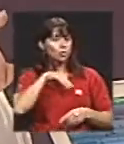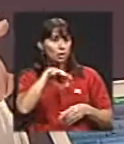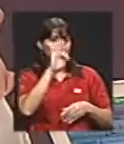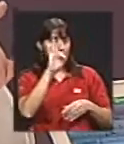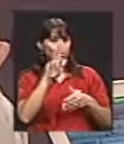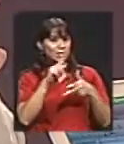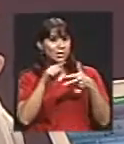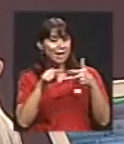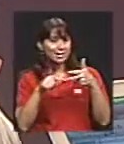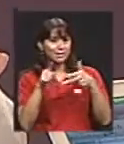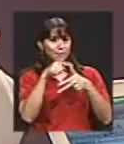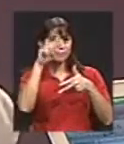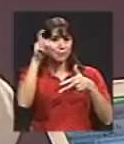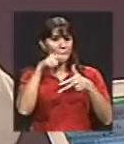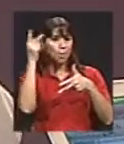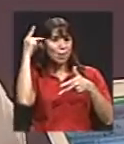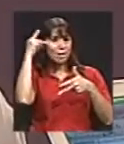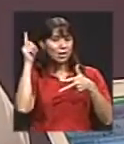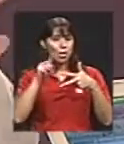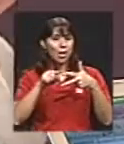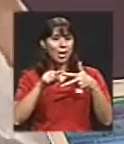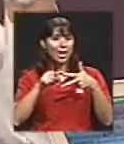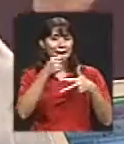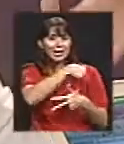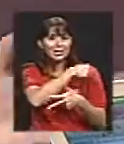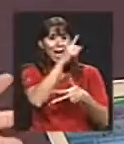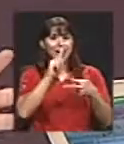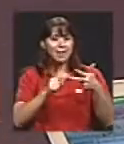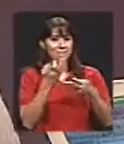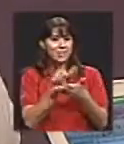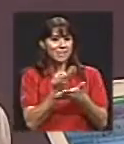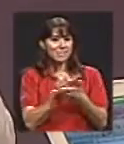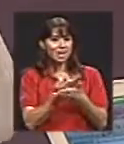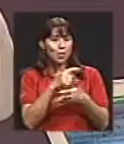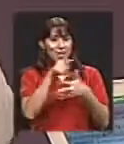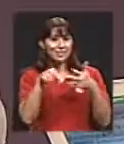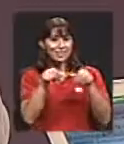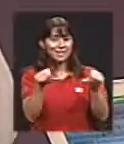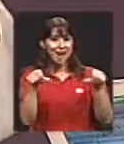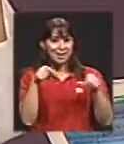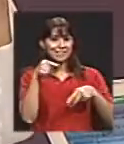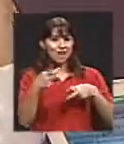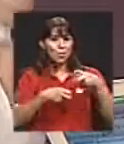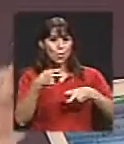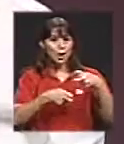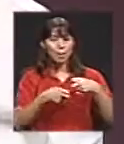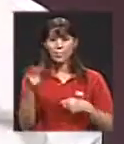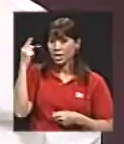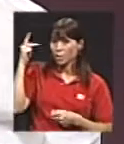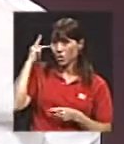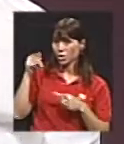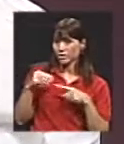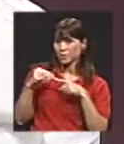gerencial y el financiero en esas tres áreas es donde está el problema ahora sí sentémonos en bolita igual es el